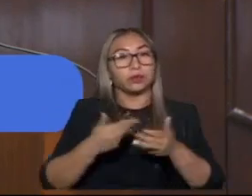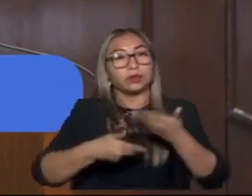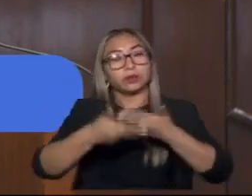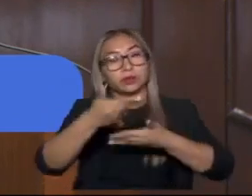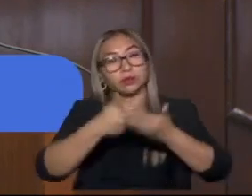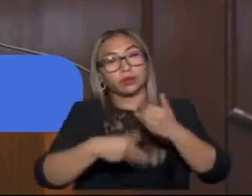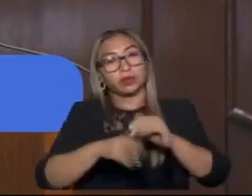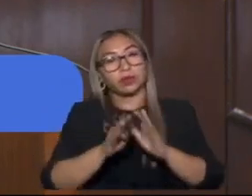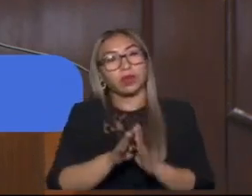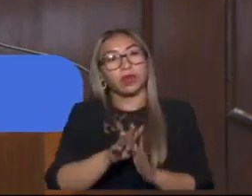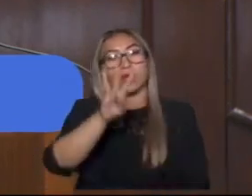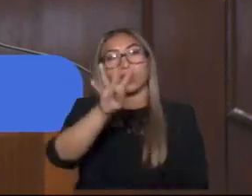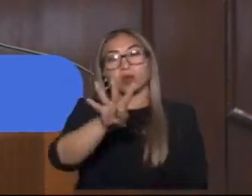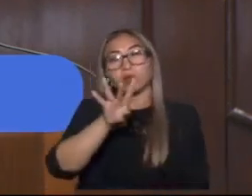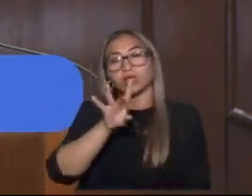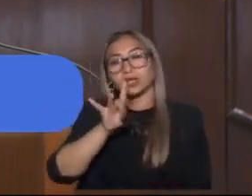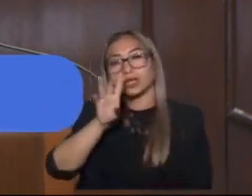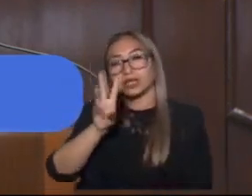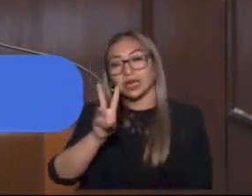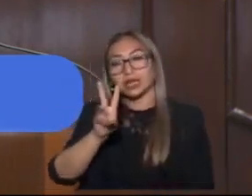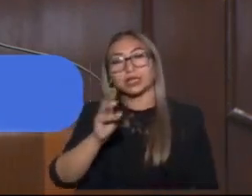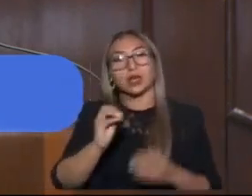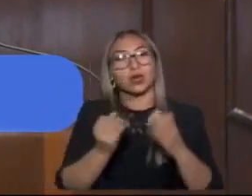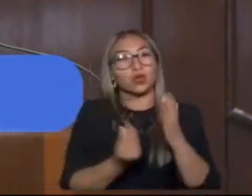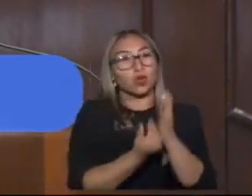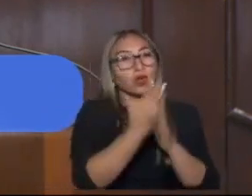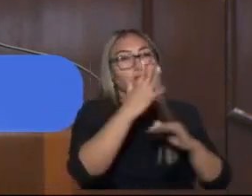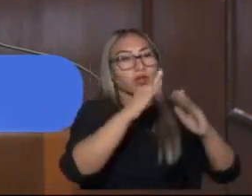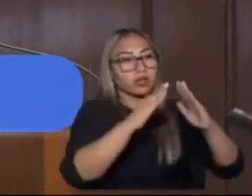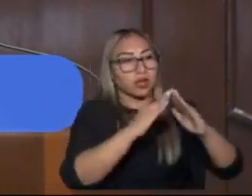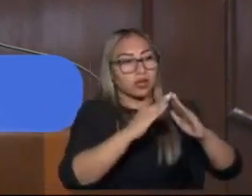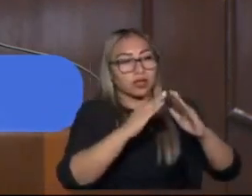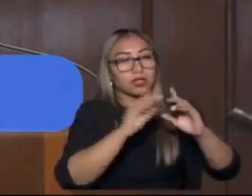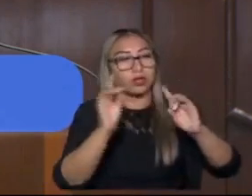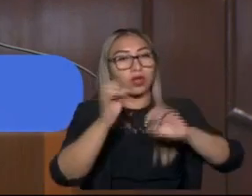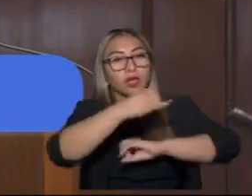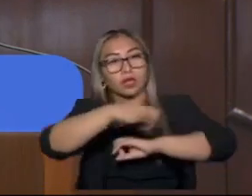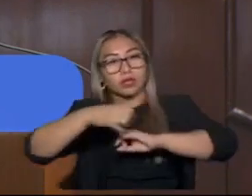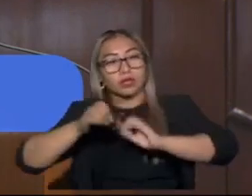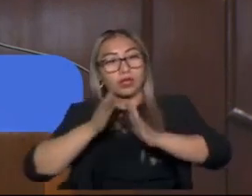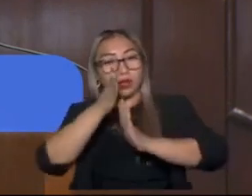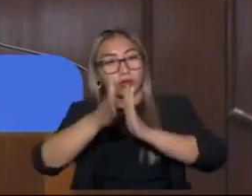Construcción de 486 viviendas en la urbanización Isla Colón.